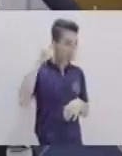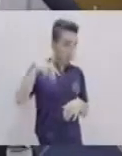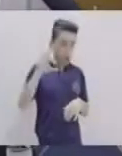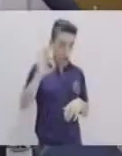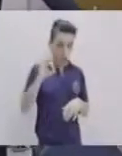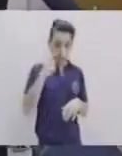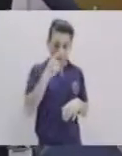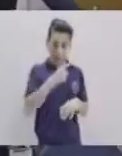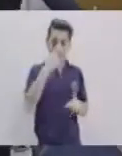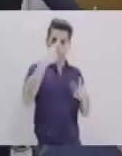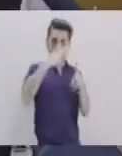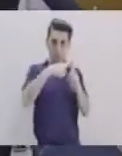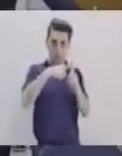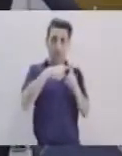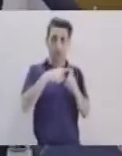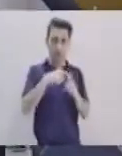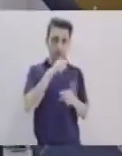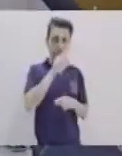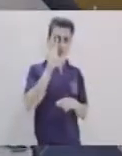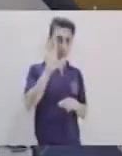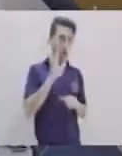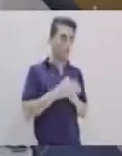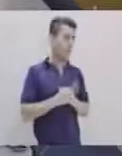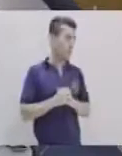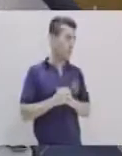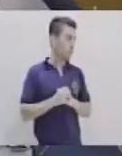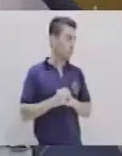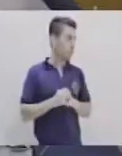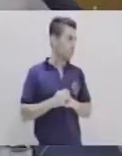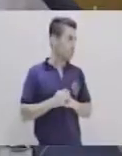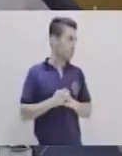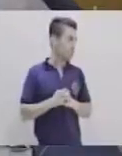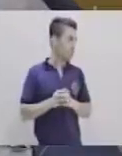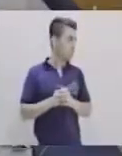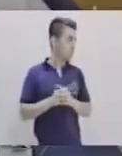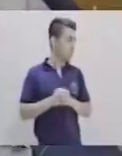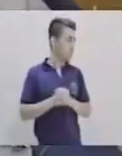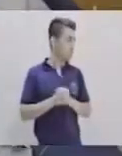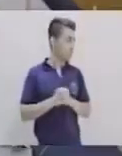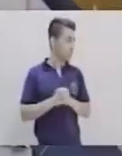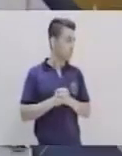el positivo, el de 5. Positivo, el de 5. Muy bien, escribe entonces.